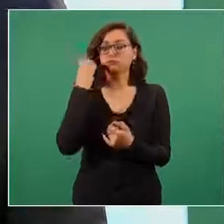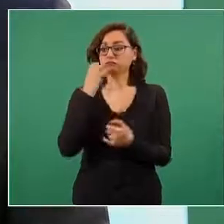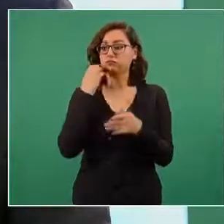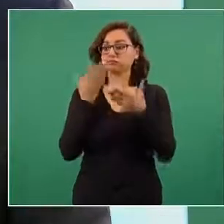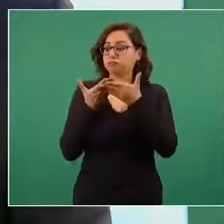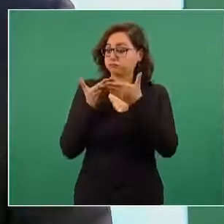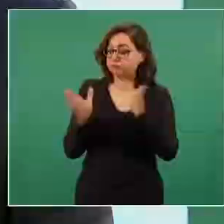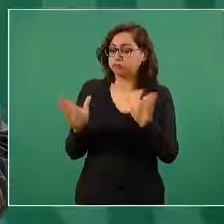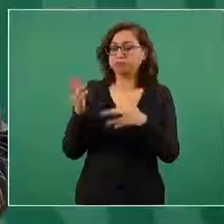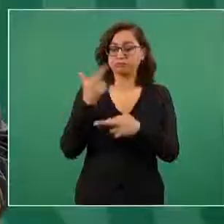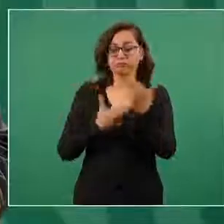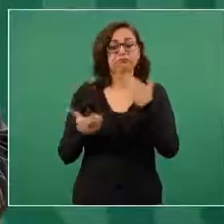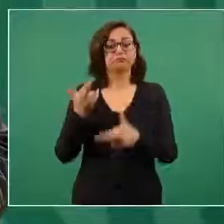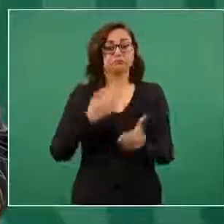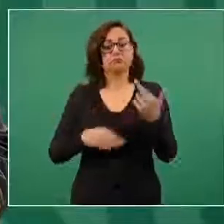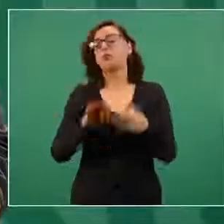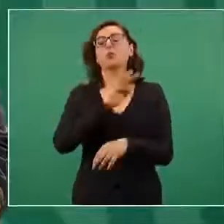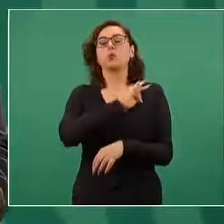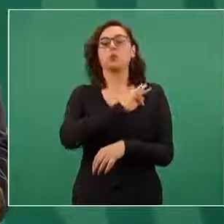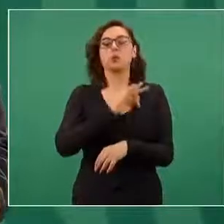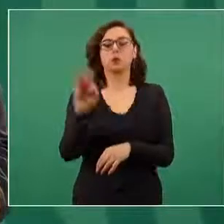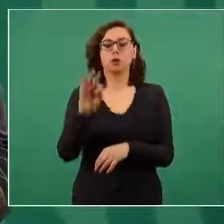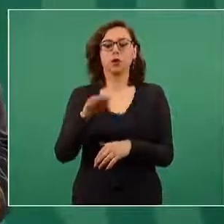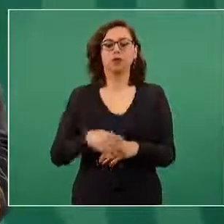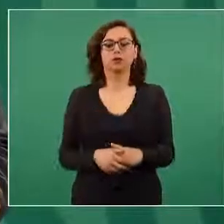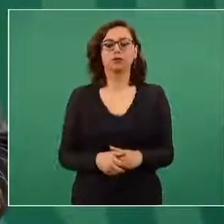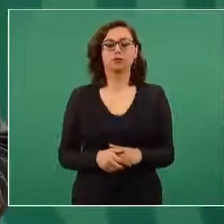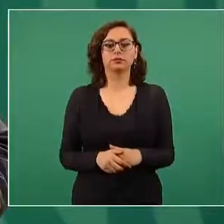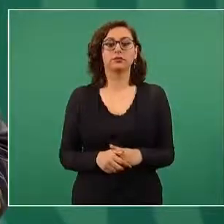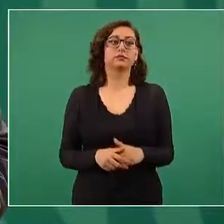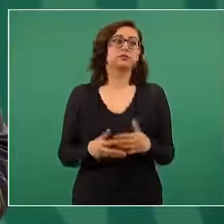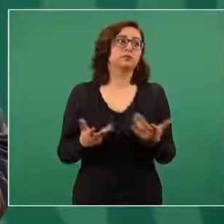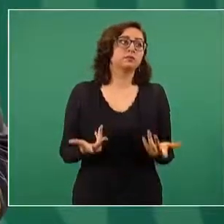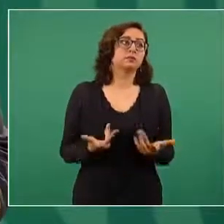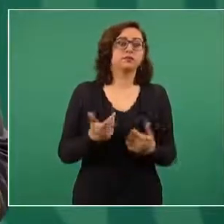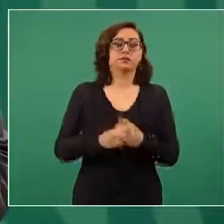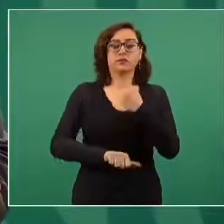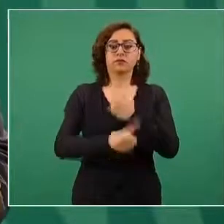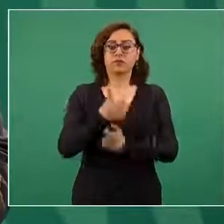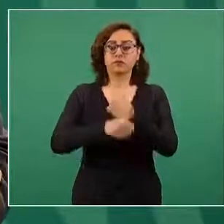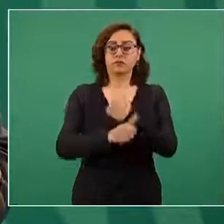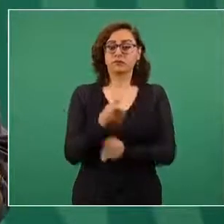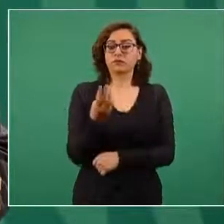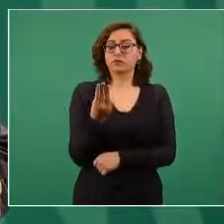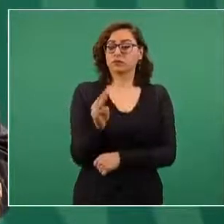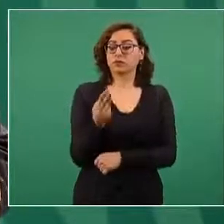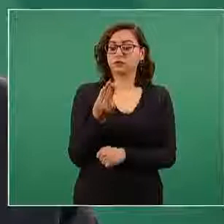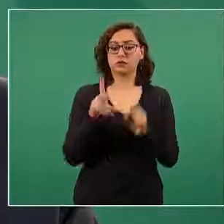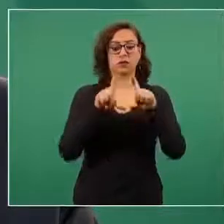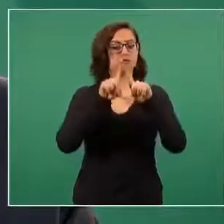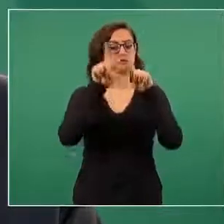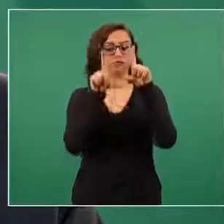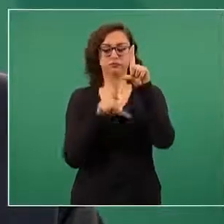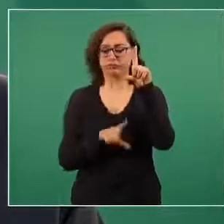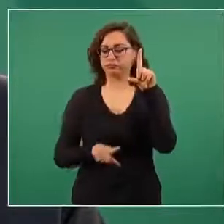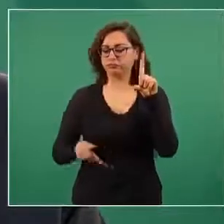Si terminamos el 11 de mayo en todo el país,